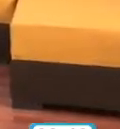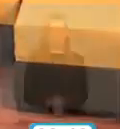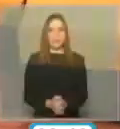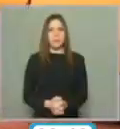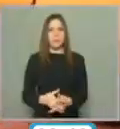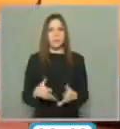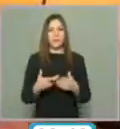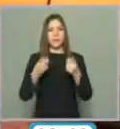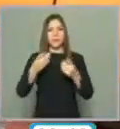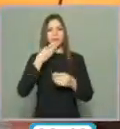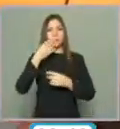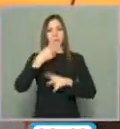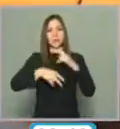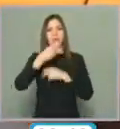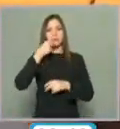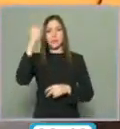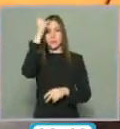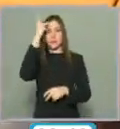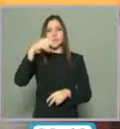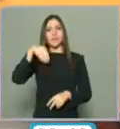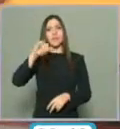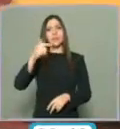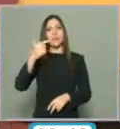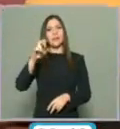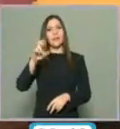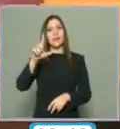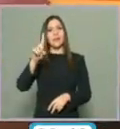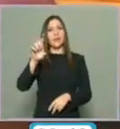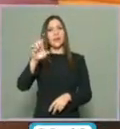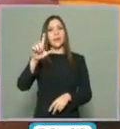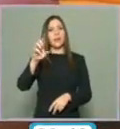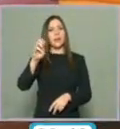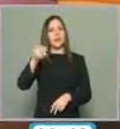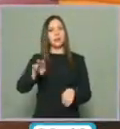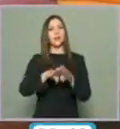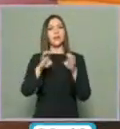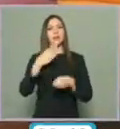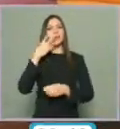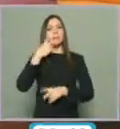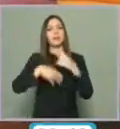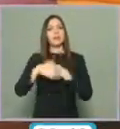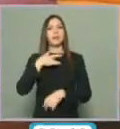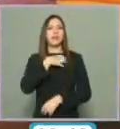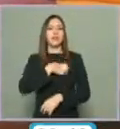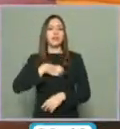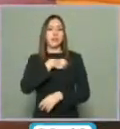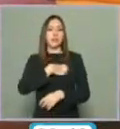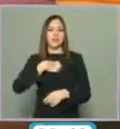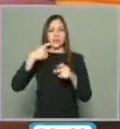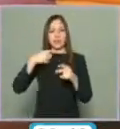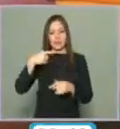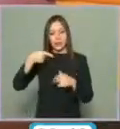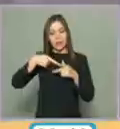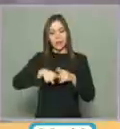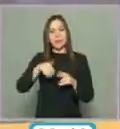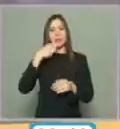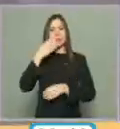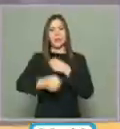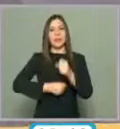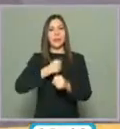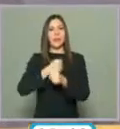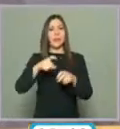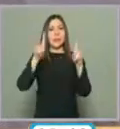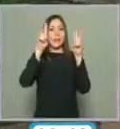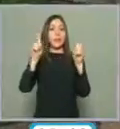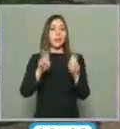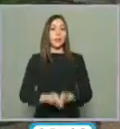Bueno, pues le damos la bienvenida a nuestro psicólogo Miguel de León. ¿Cómo estás? Bienvenido. Muy bien, contento, emocionado de estar acá arrancando el año y con este tema tan importante.